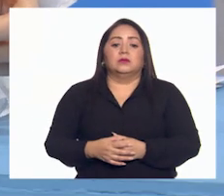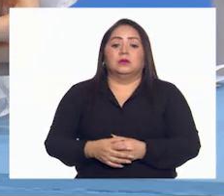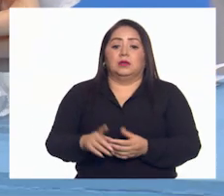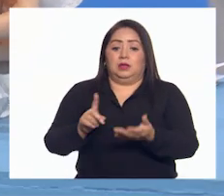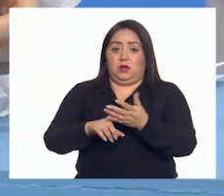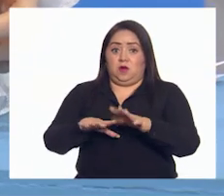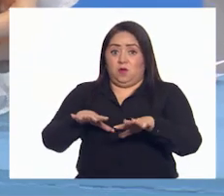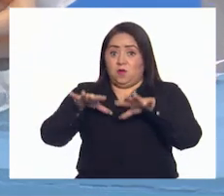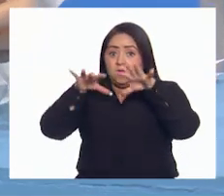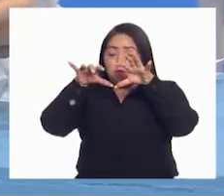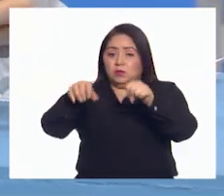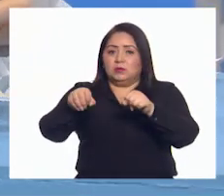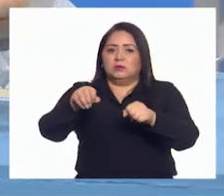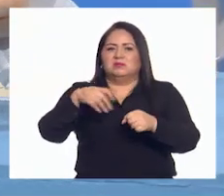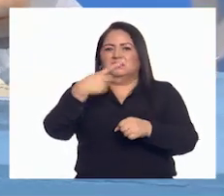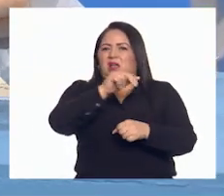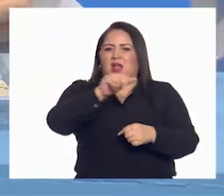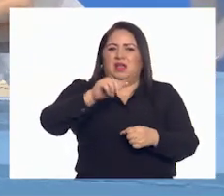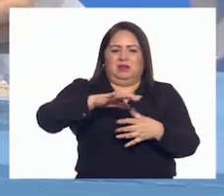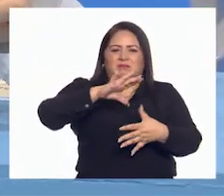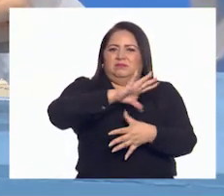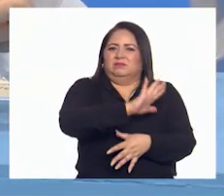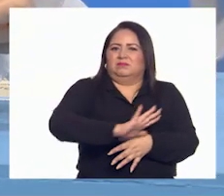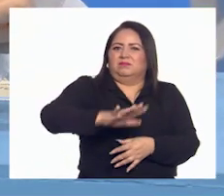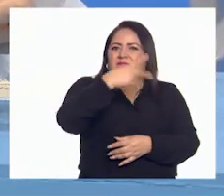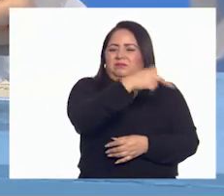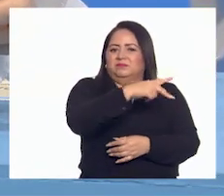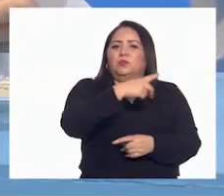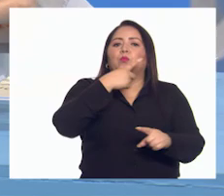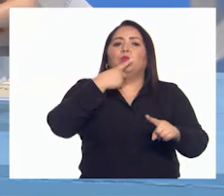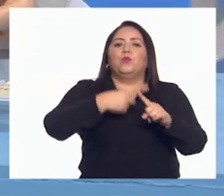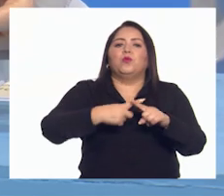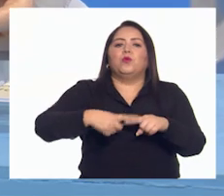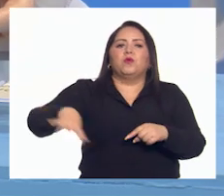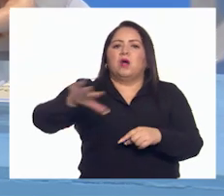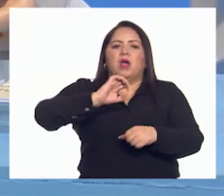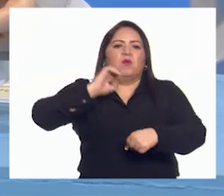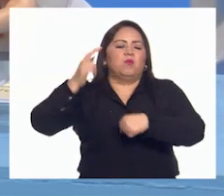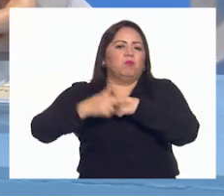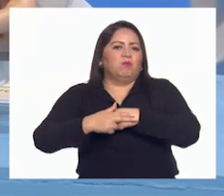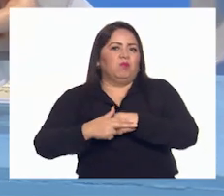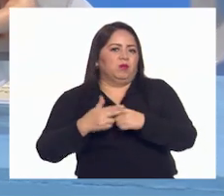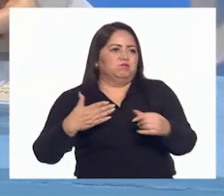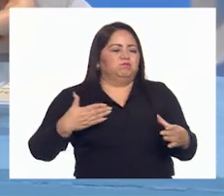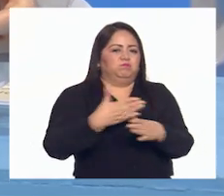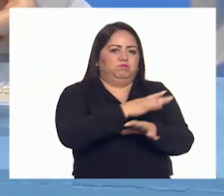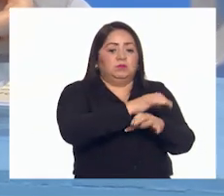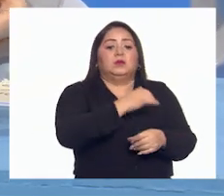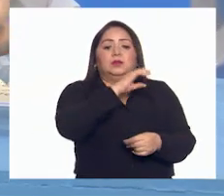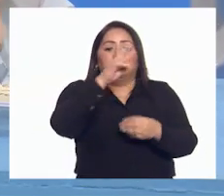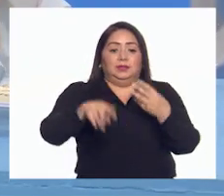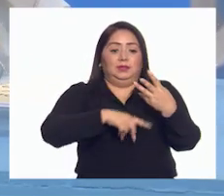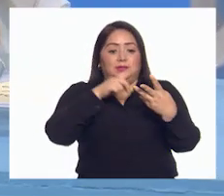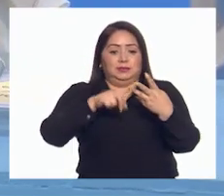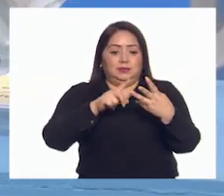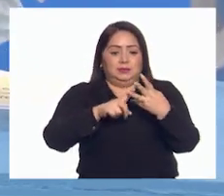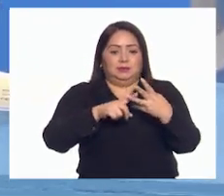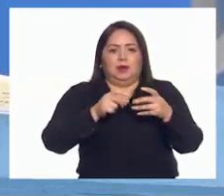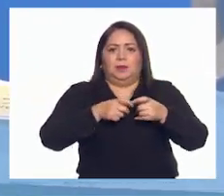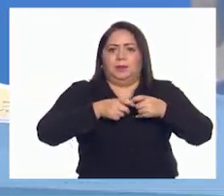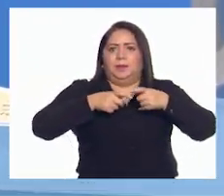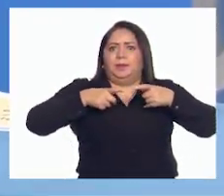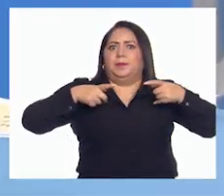Conquista y colonización del continente americano por parte de los europeos. 3.